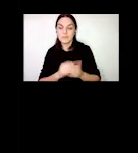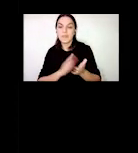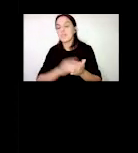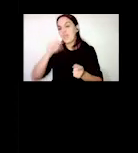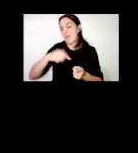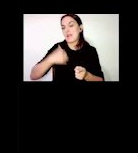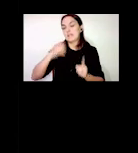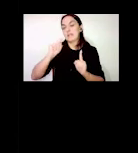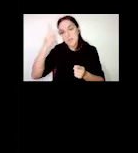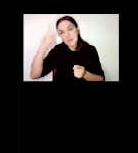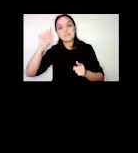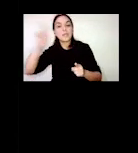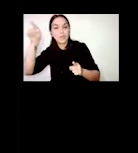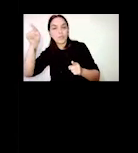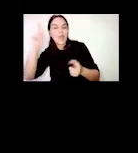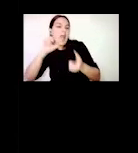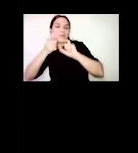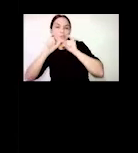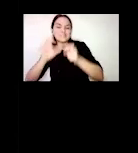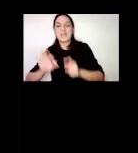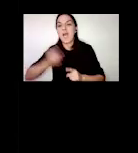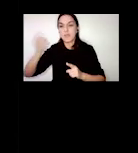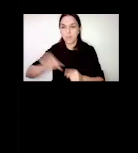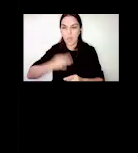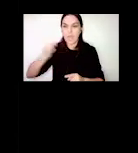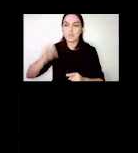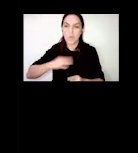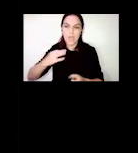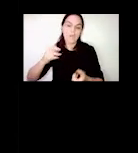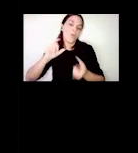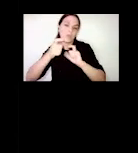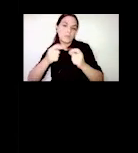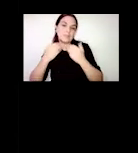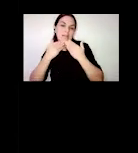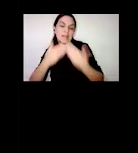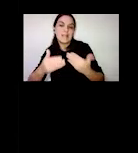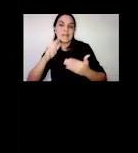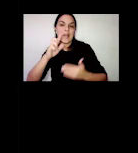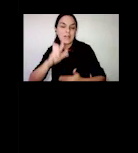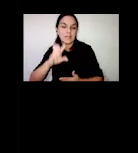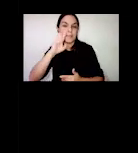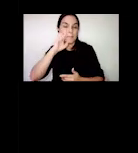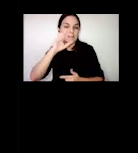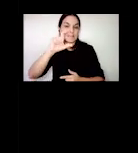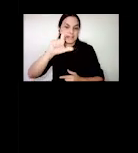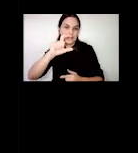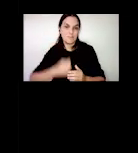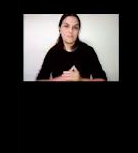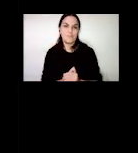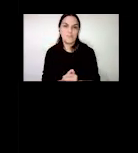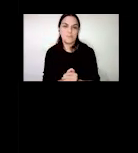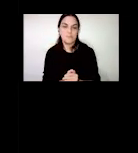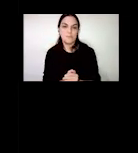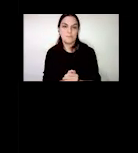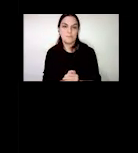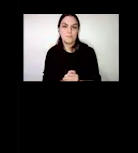exterior, se actualizan año a año por aplicación del índice de precios al consumidor. ¿Qué es